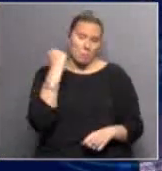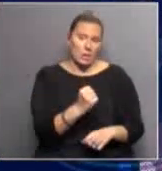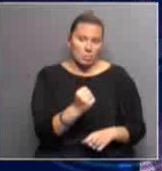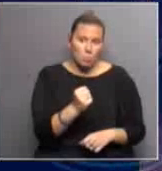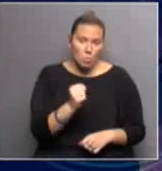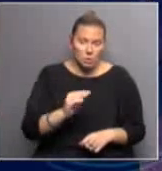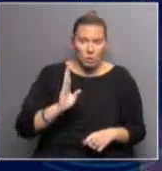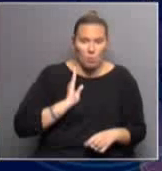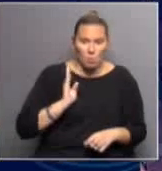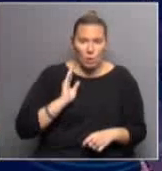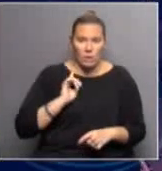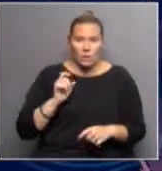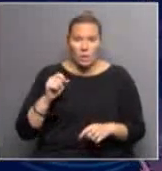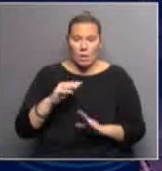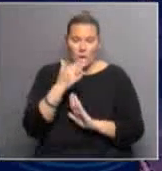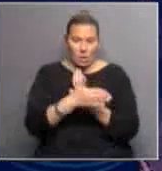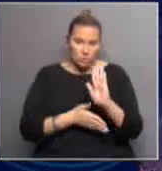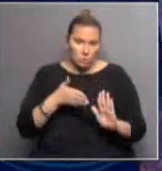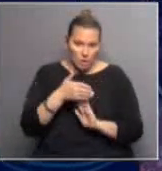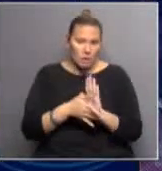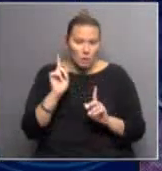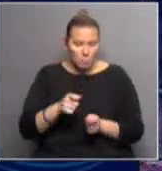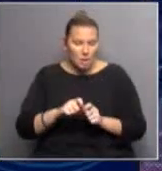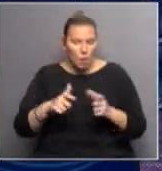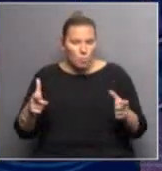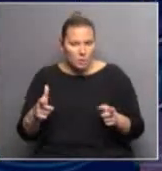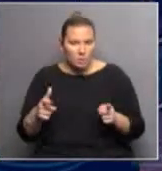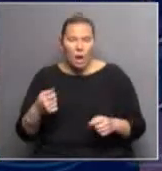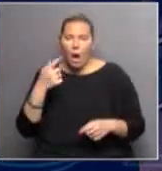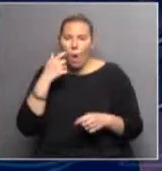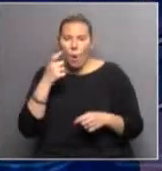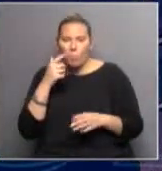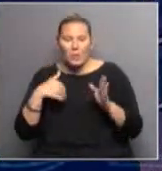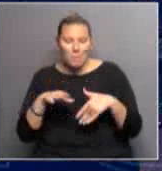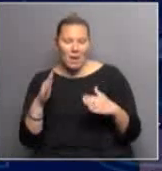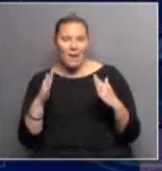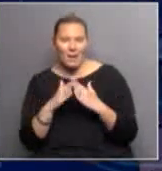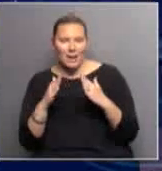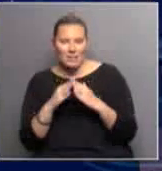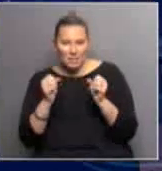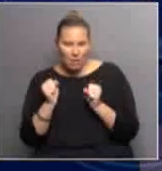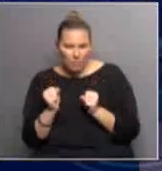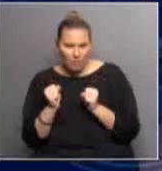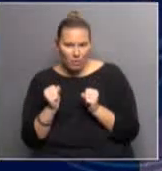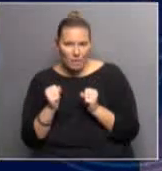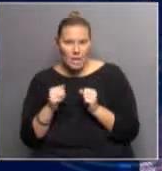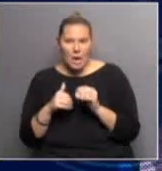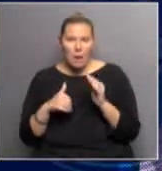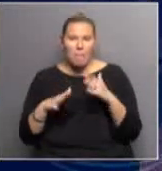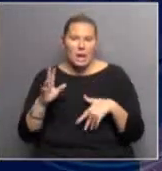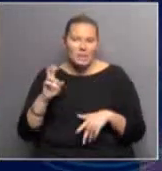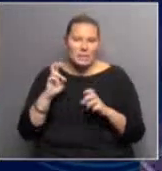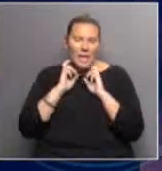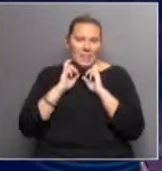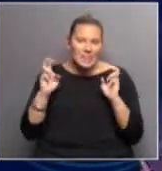nivel nacional, ¿sí? Y esto tiene que ver con que los varones están mucho más en casa, tienen más